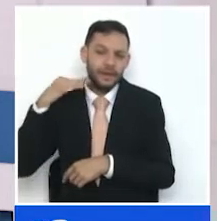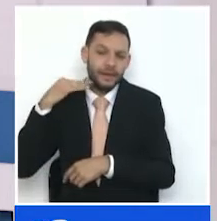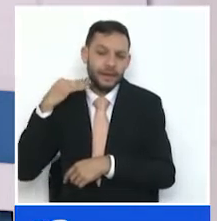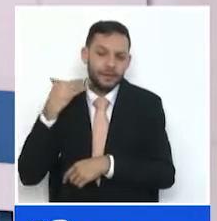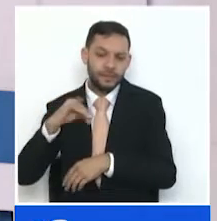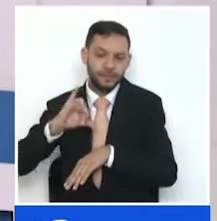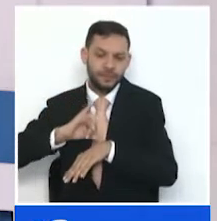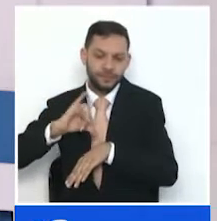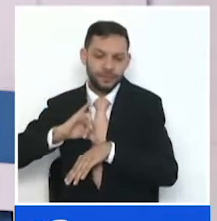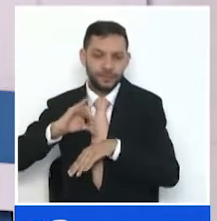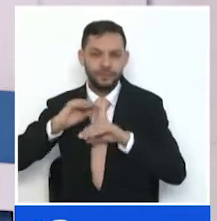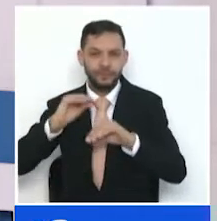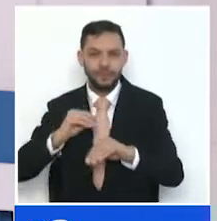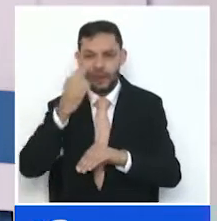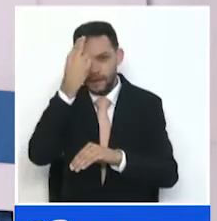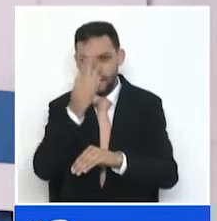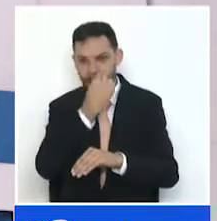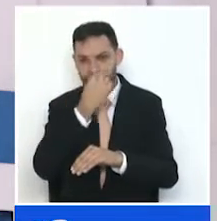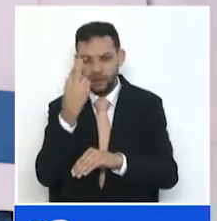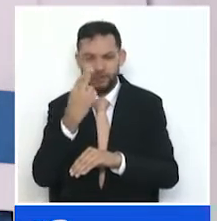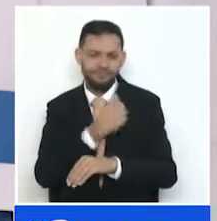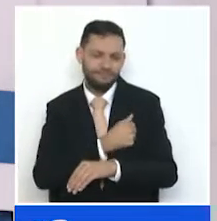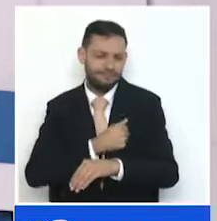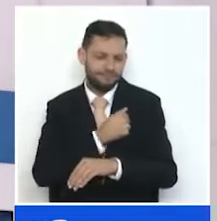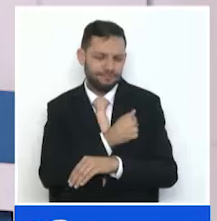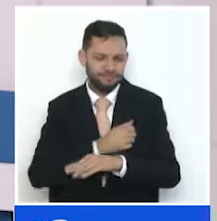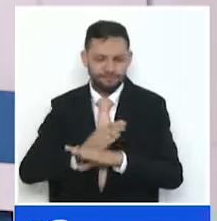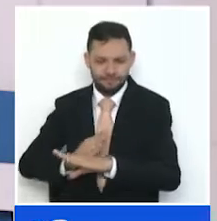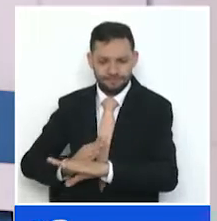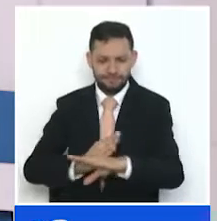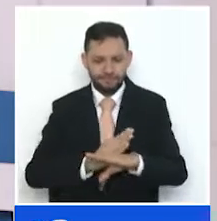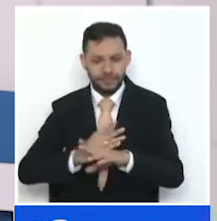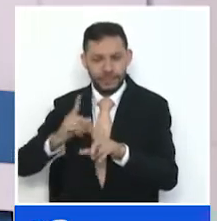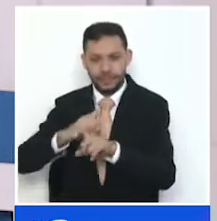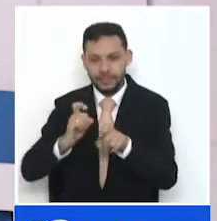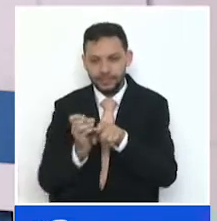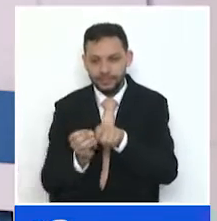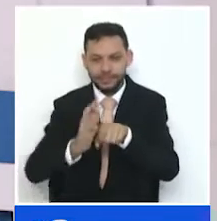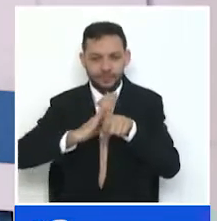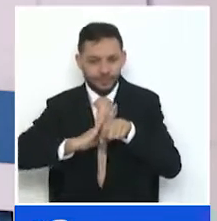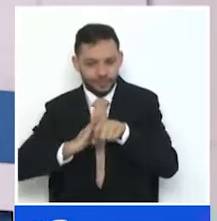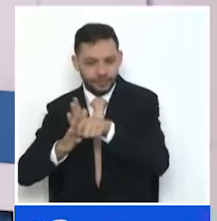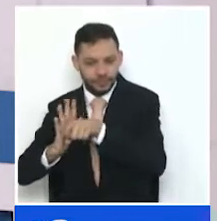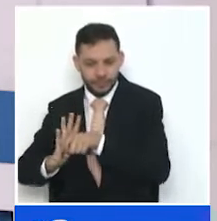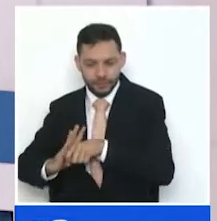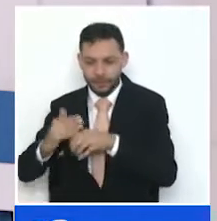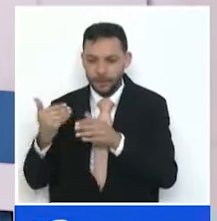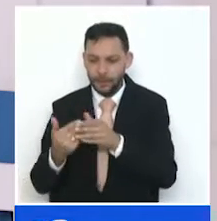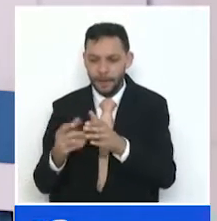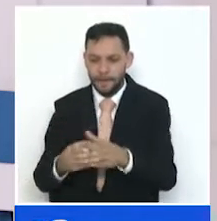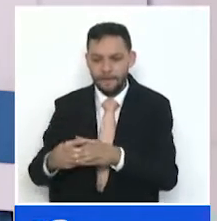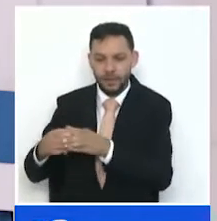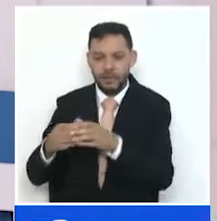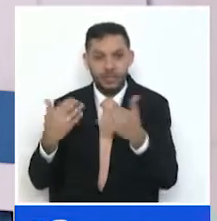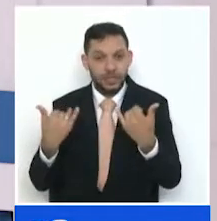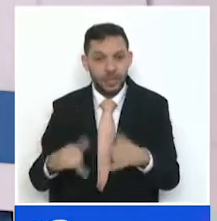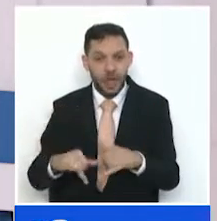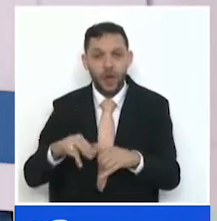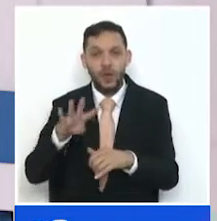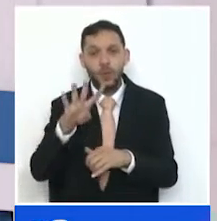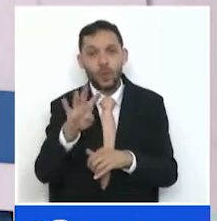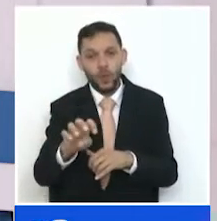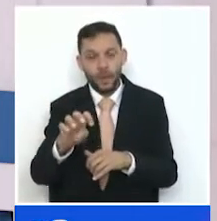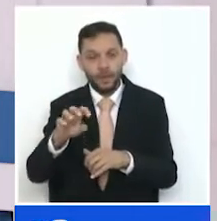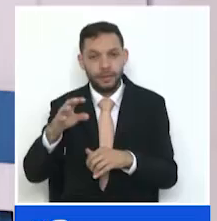llamado a la comunidad católica para extremar medidas preventivas contra la COVID-19. A la fecha ya son 9 párrocos contagiados, 2